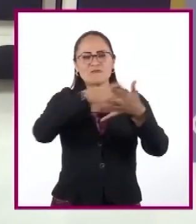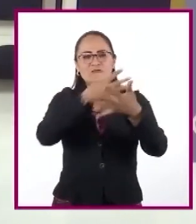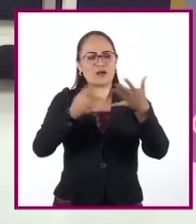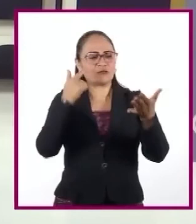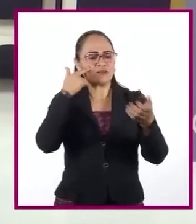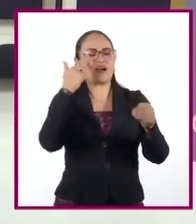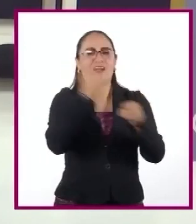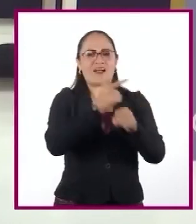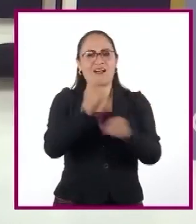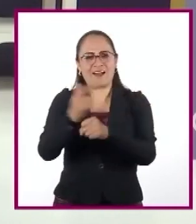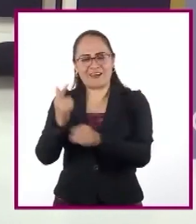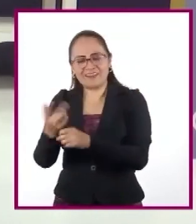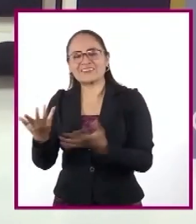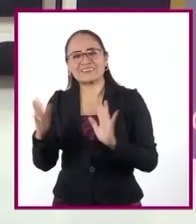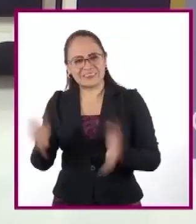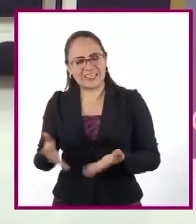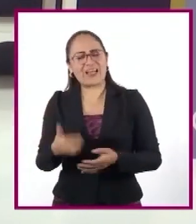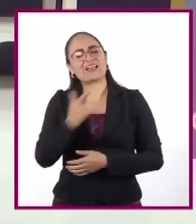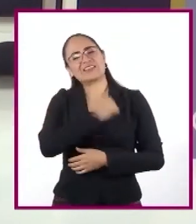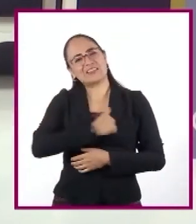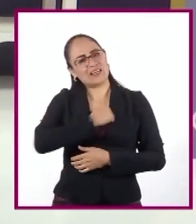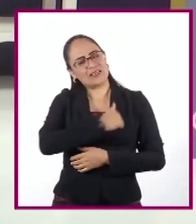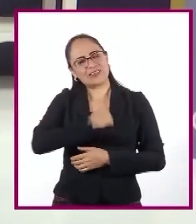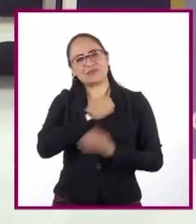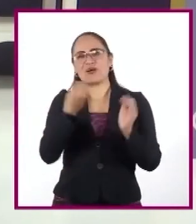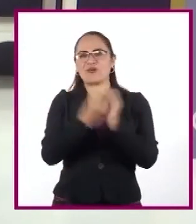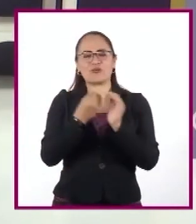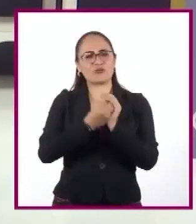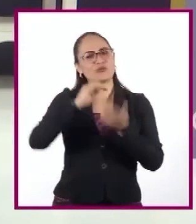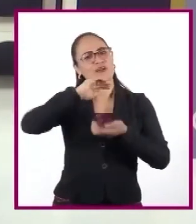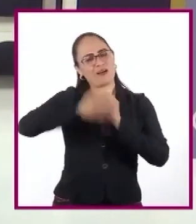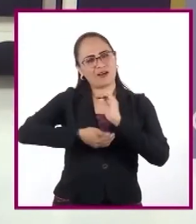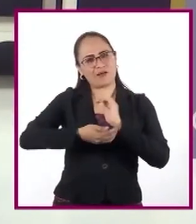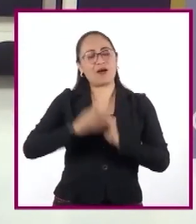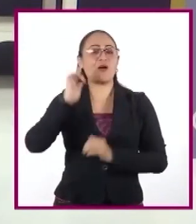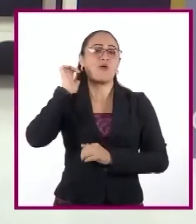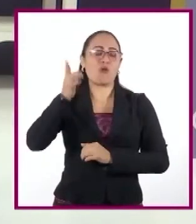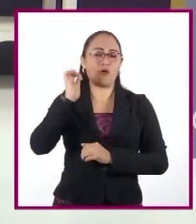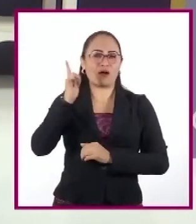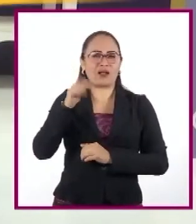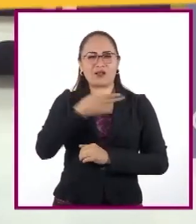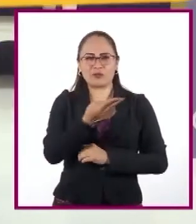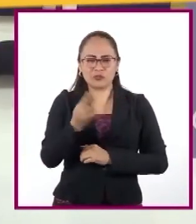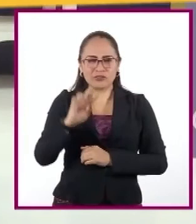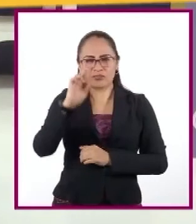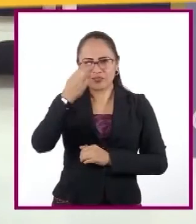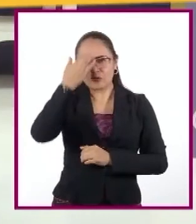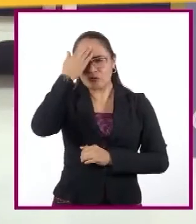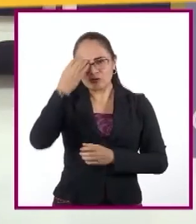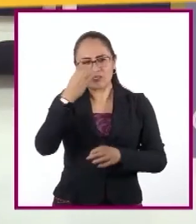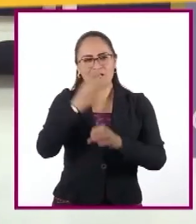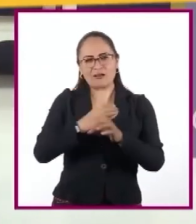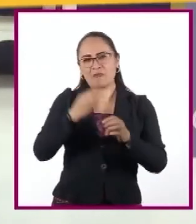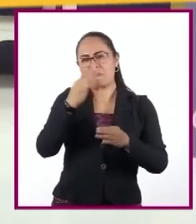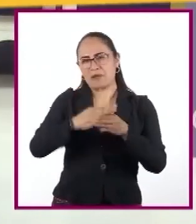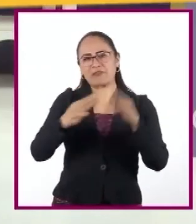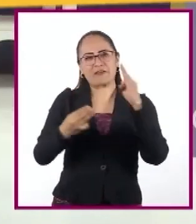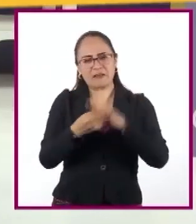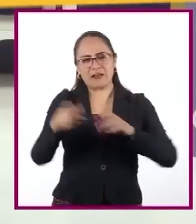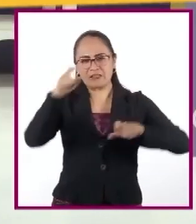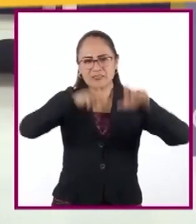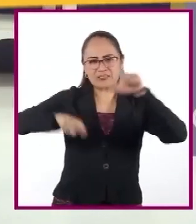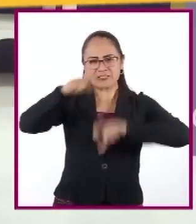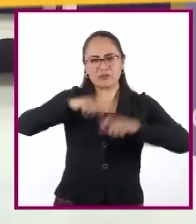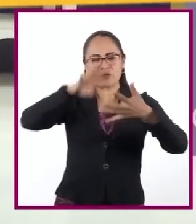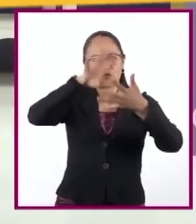Sentimos mucho que el tiempo para esta sesión se haya terminado. Esperamos que reconozcan que los elementos químicos están ordenados en la